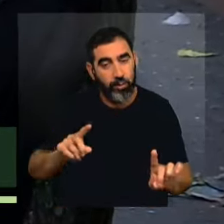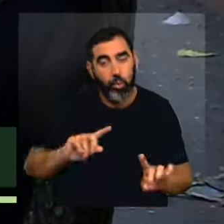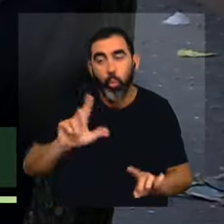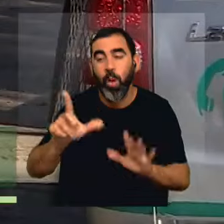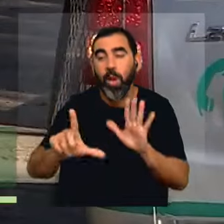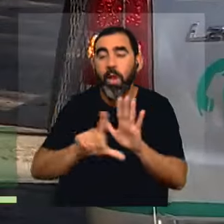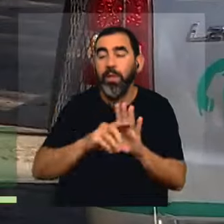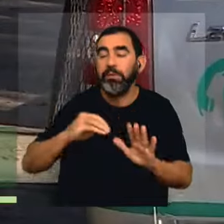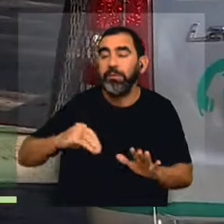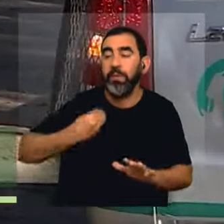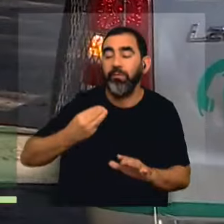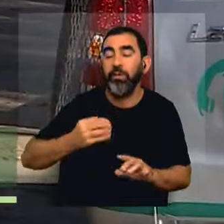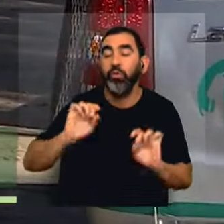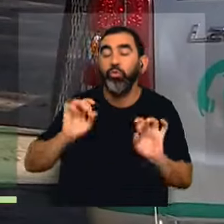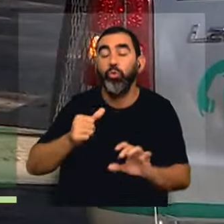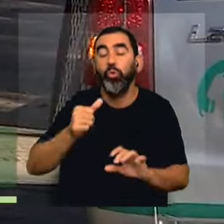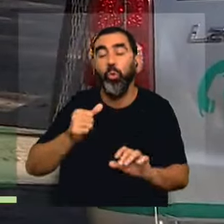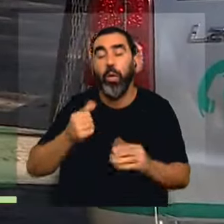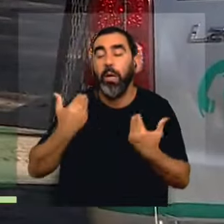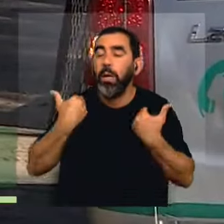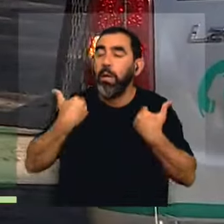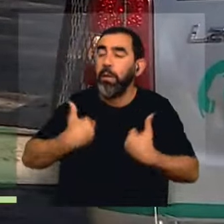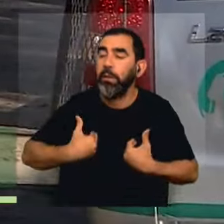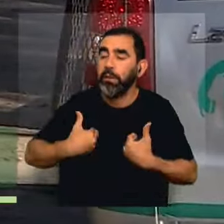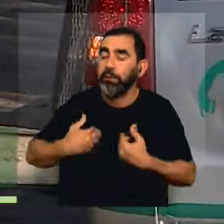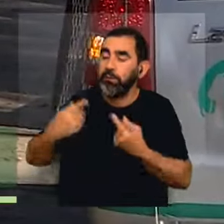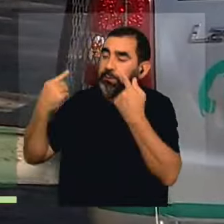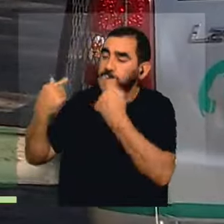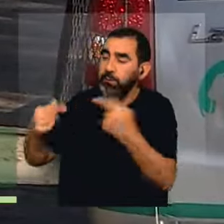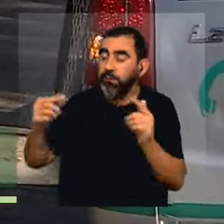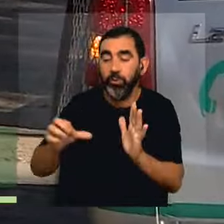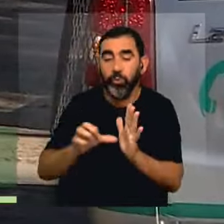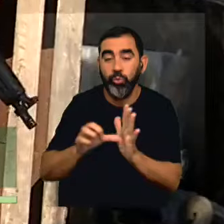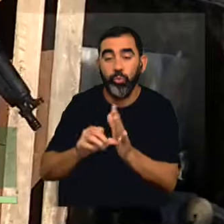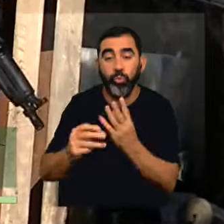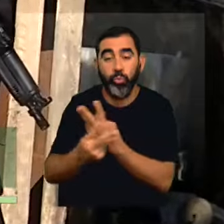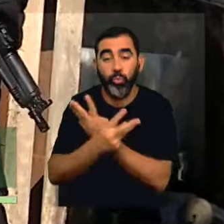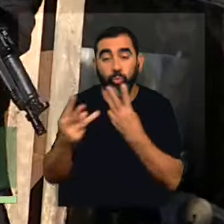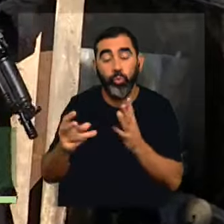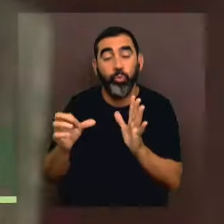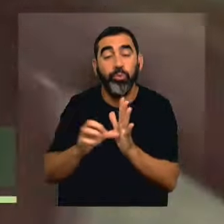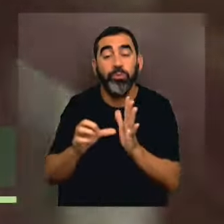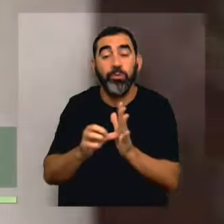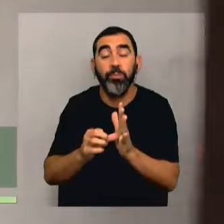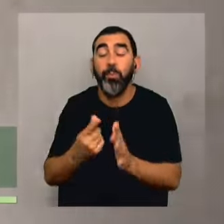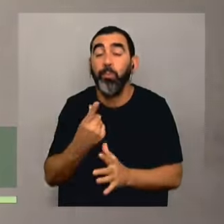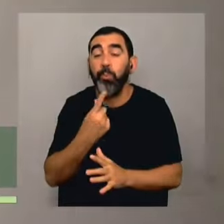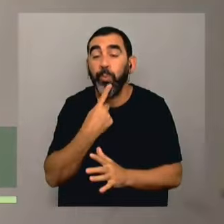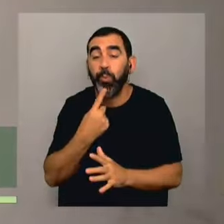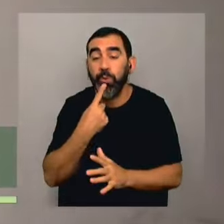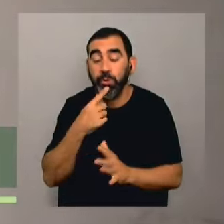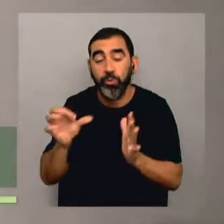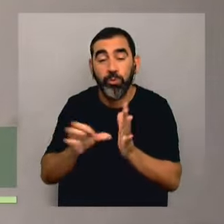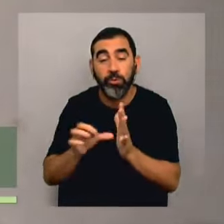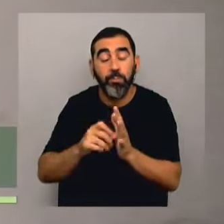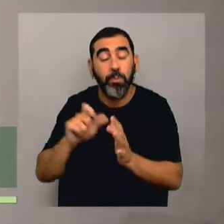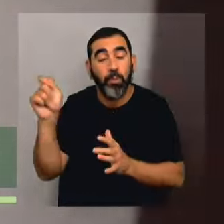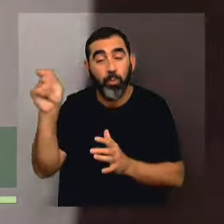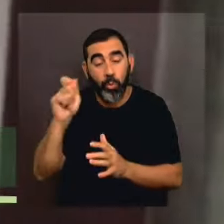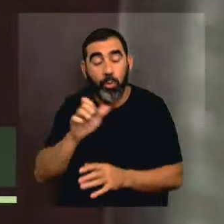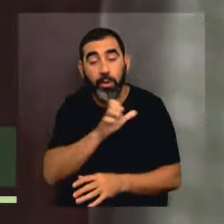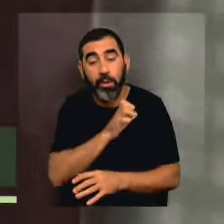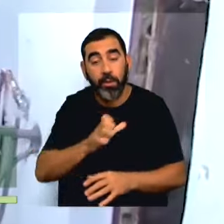no salve esto se arregla con una actitud este distinta de todo el sistema el sistema político el sistema público del